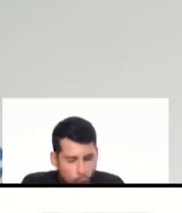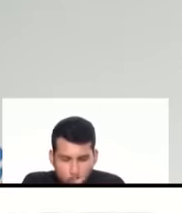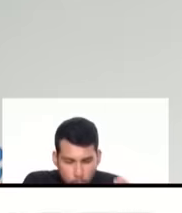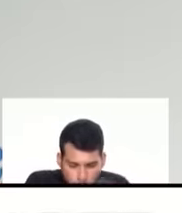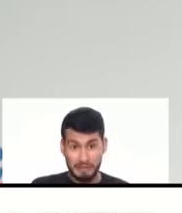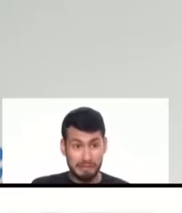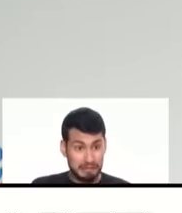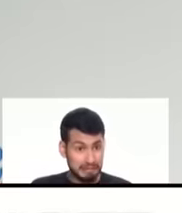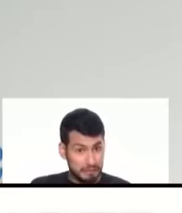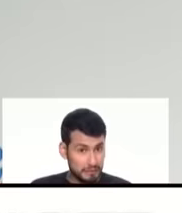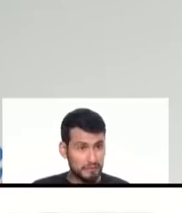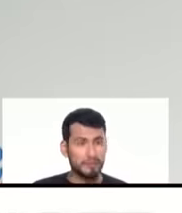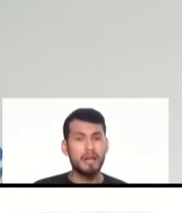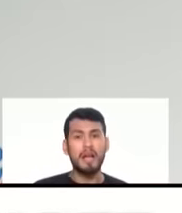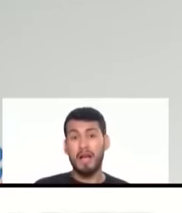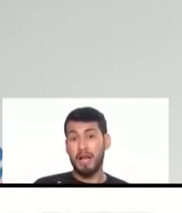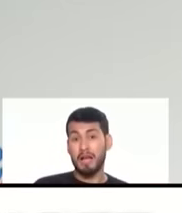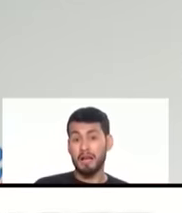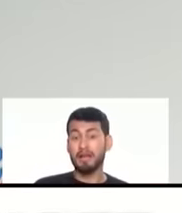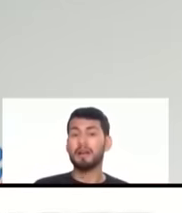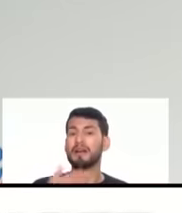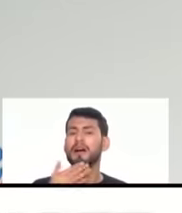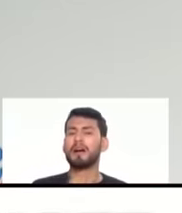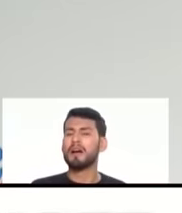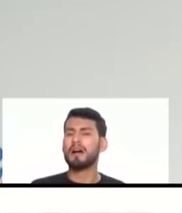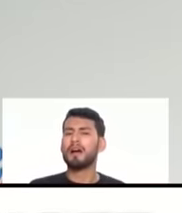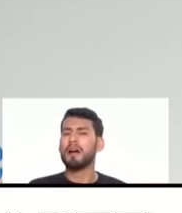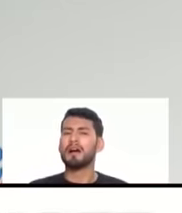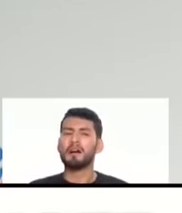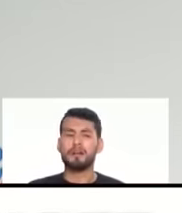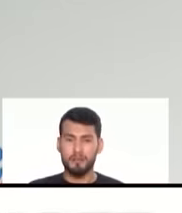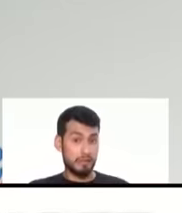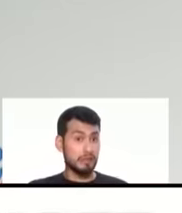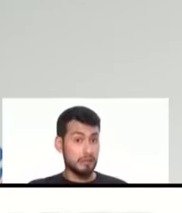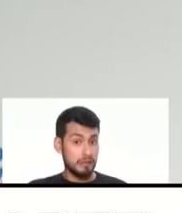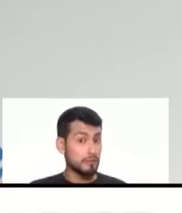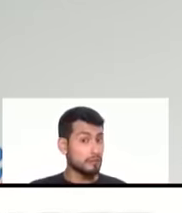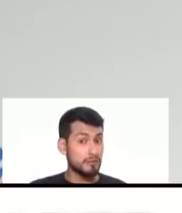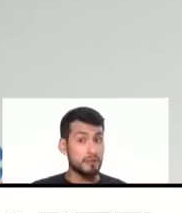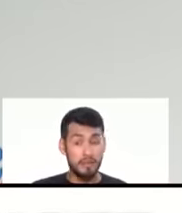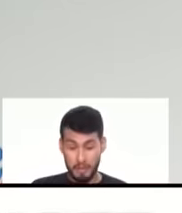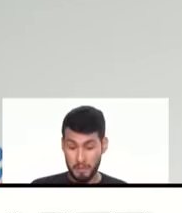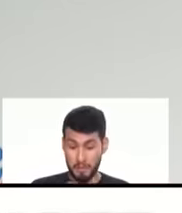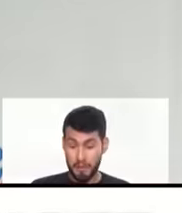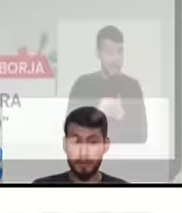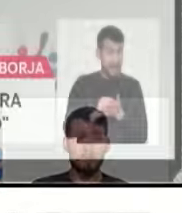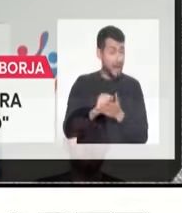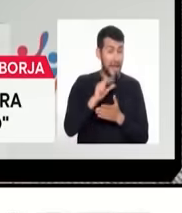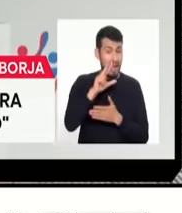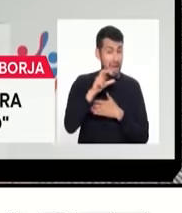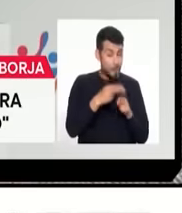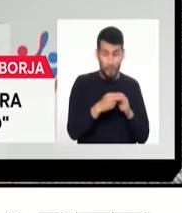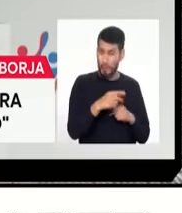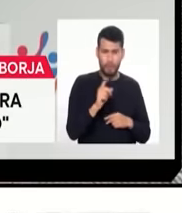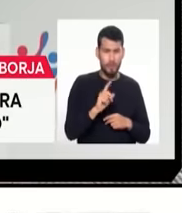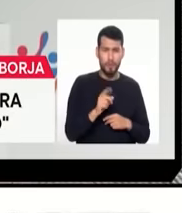siguen trabadas. El alcalde que me estaba acompañando ahí, creo que agarré carne. Después de estas palabras, desapareció.